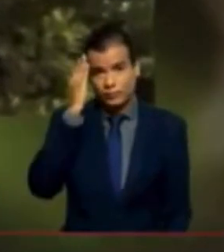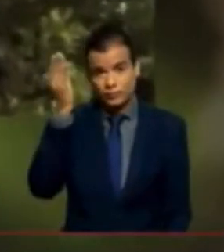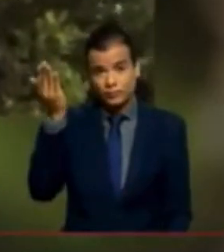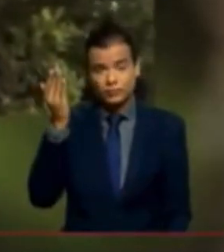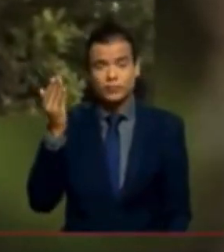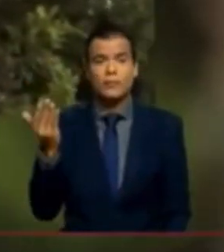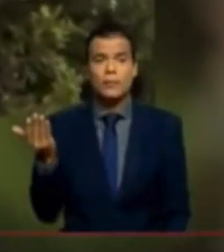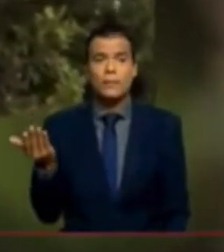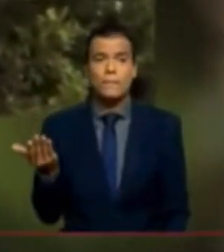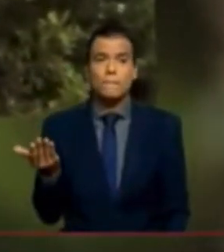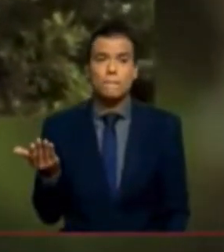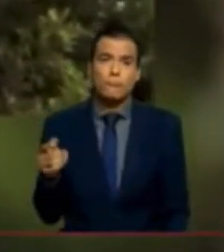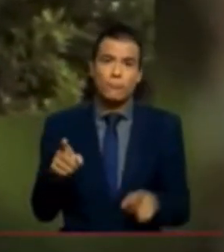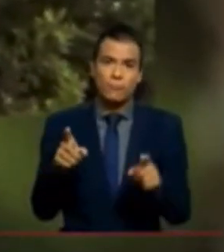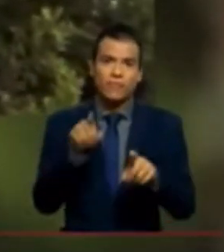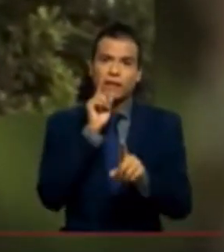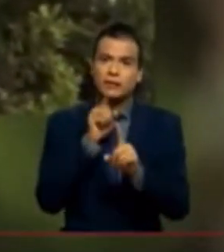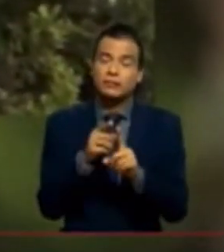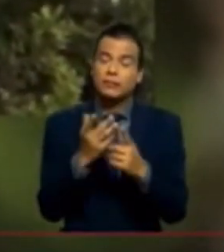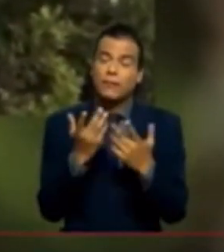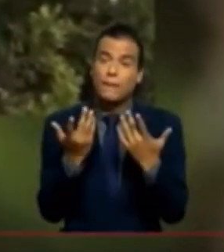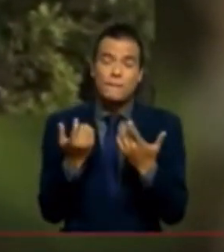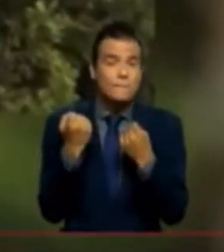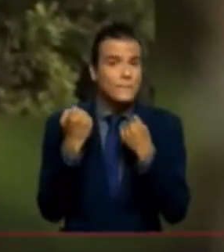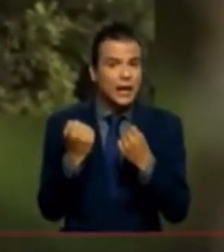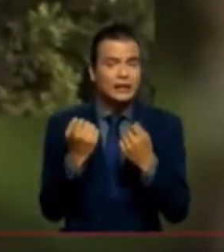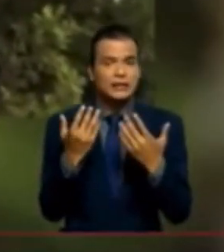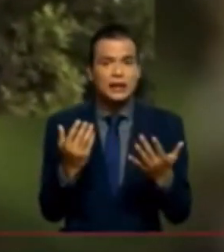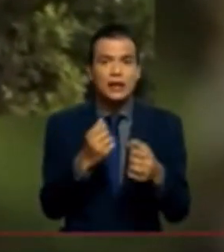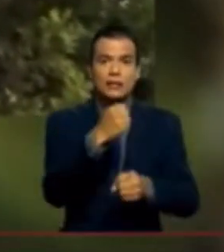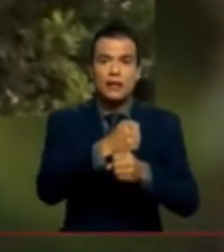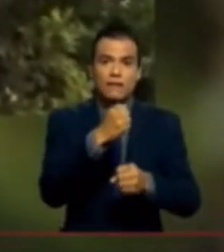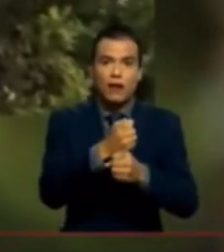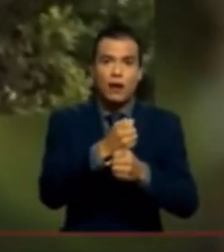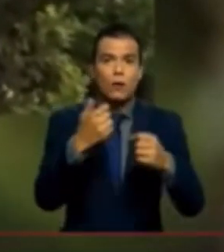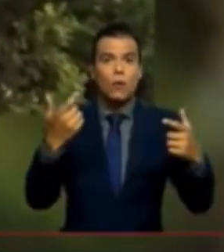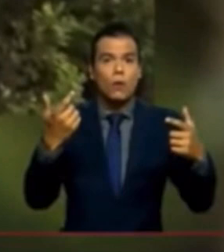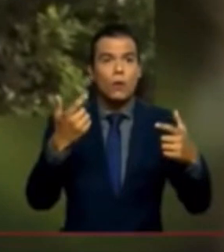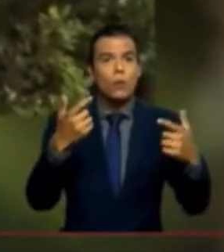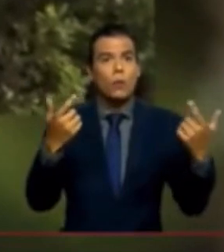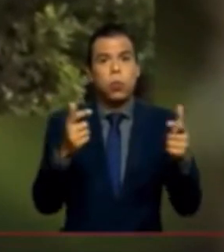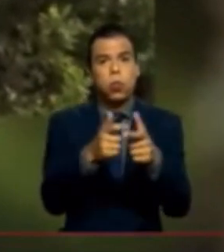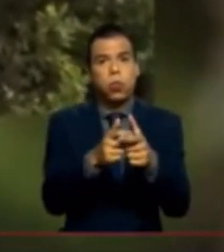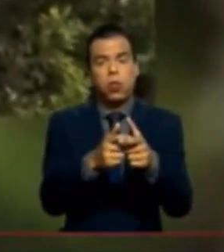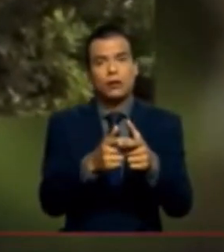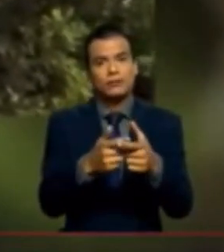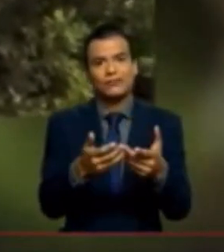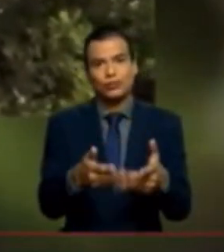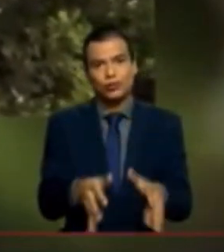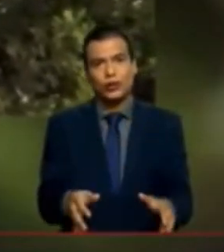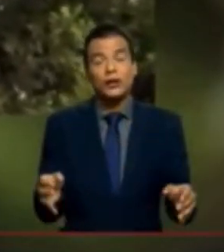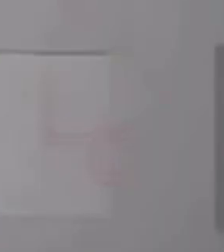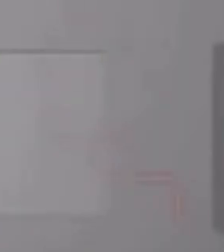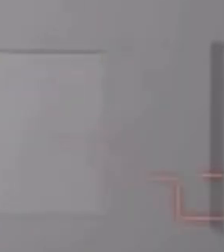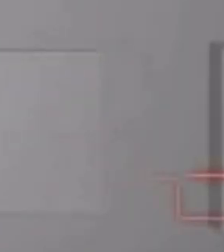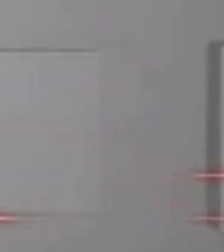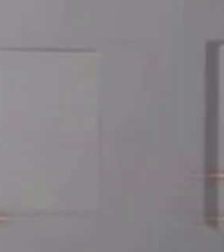desempleo, que se ocupe también de disminuir la informalidad y que le permita a Colombia generar mayor productividad en el trabajo.